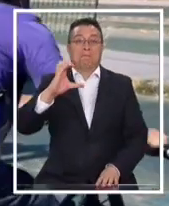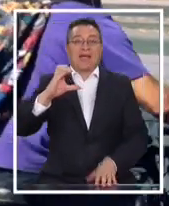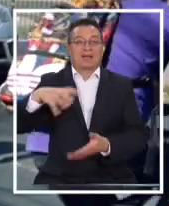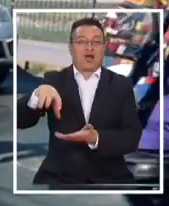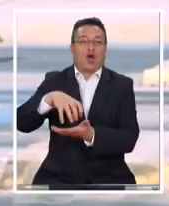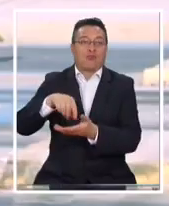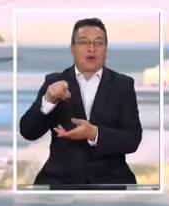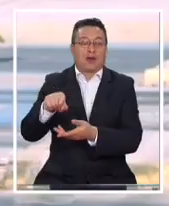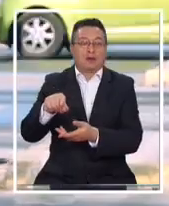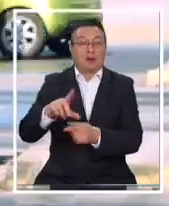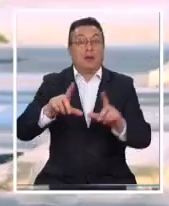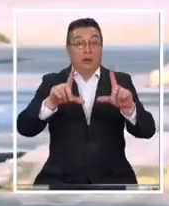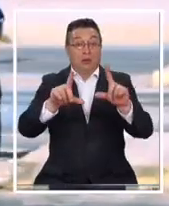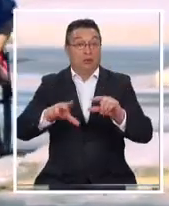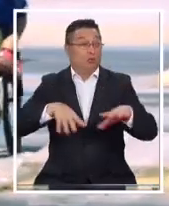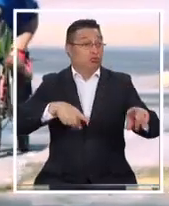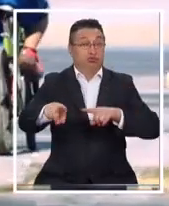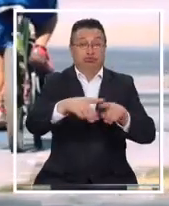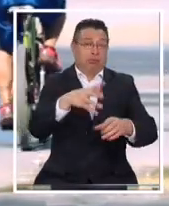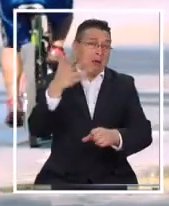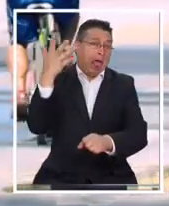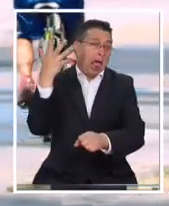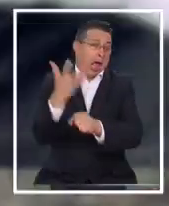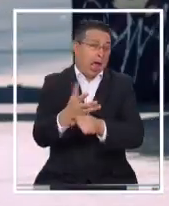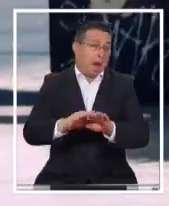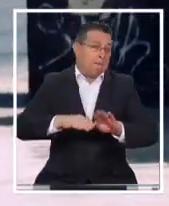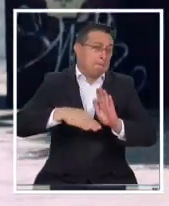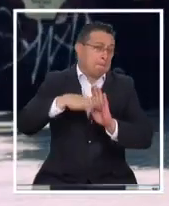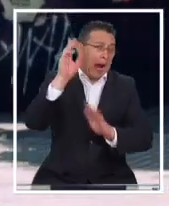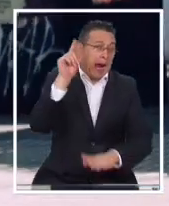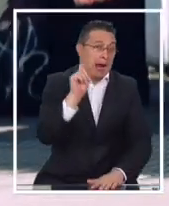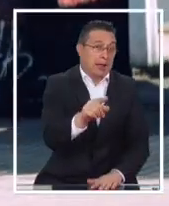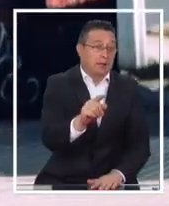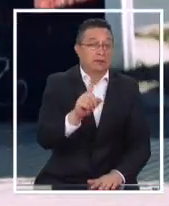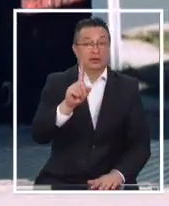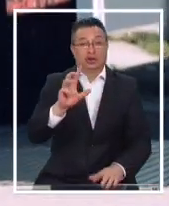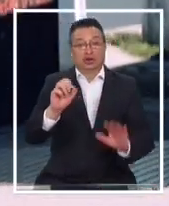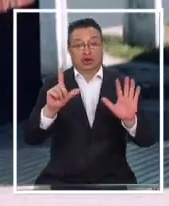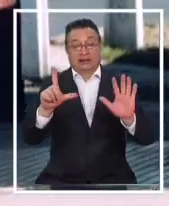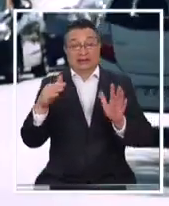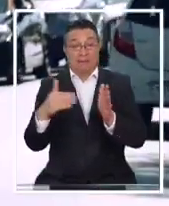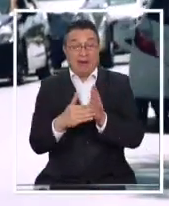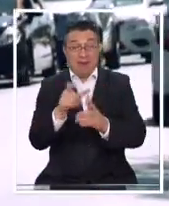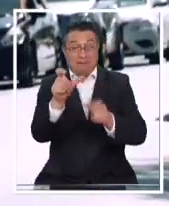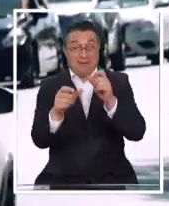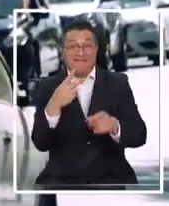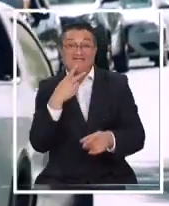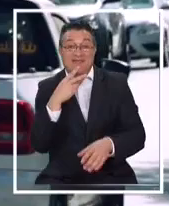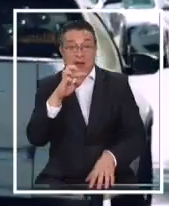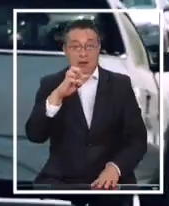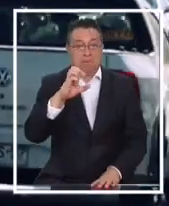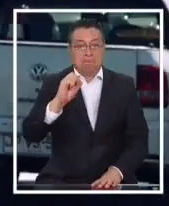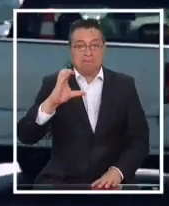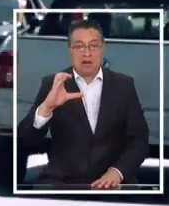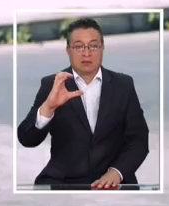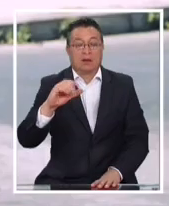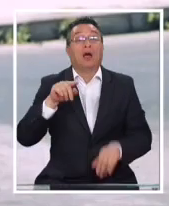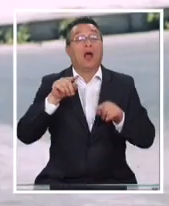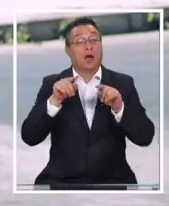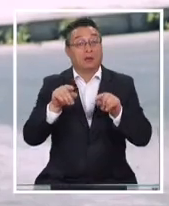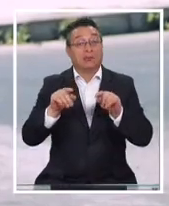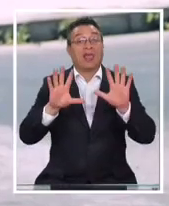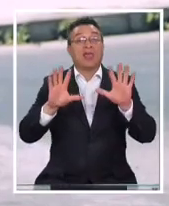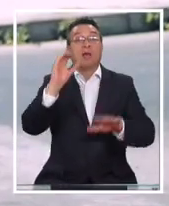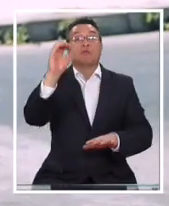una de las que menos ha reducido la movilidad en la capital. Son más de 107.000 habitantes que solo han disminuido el movimiento